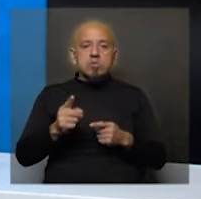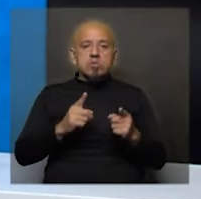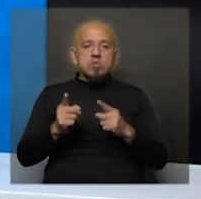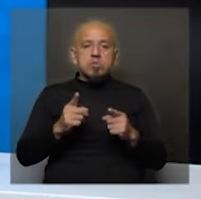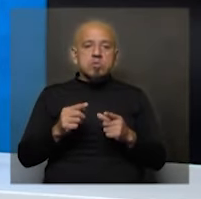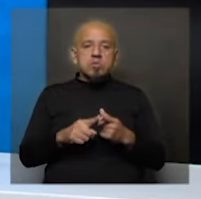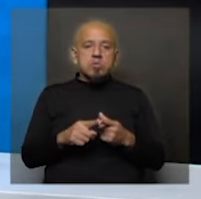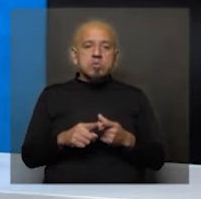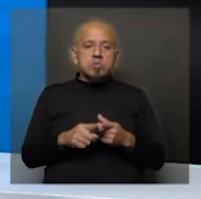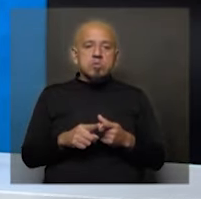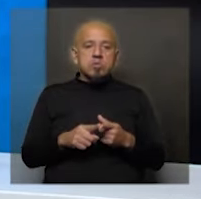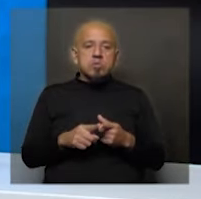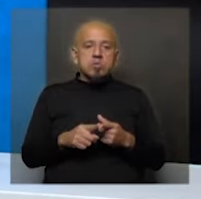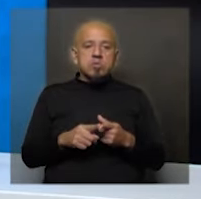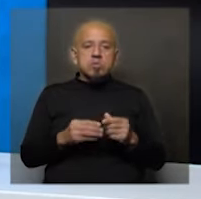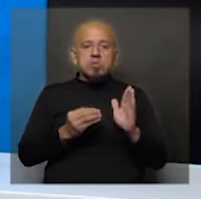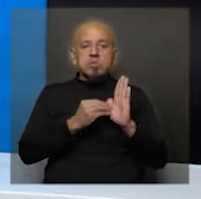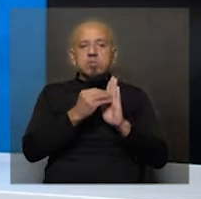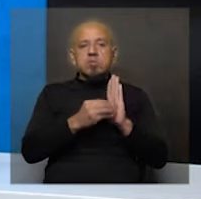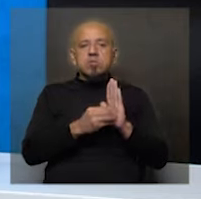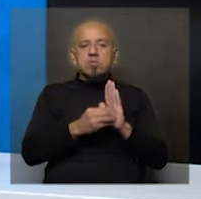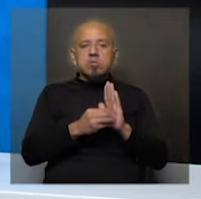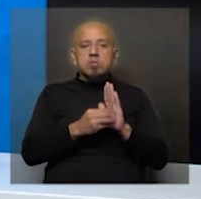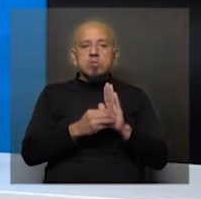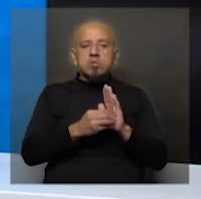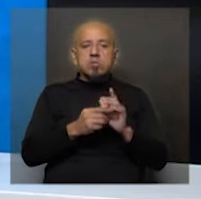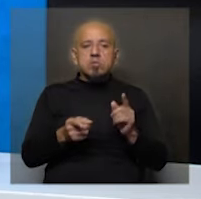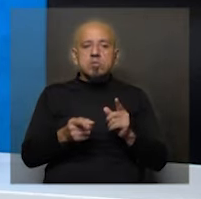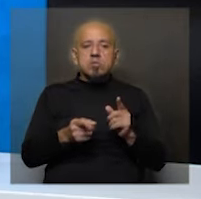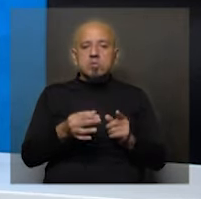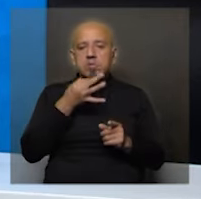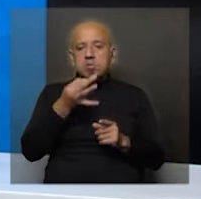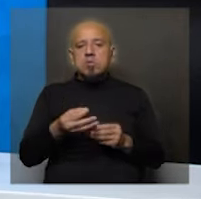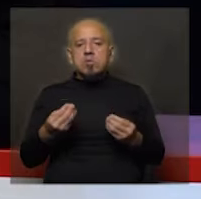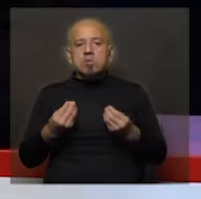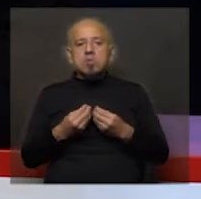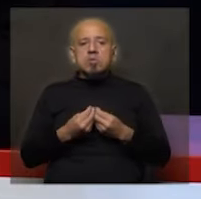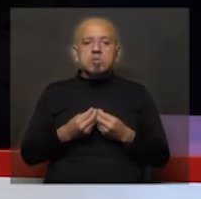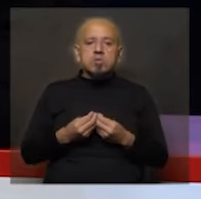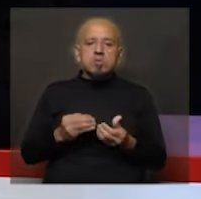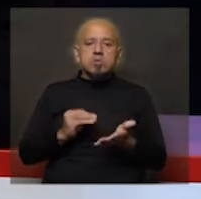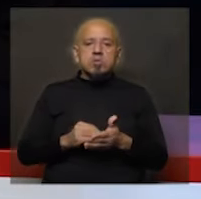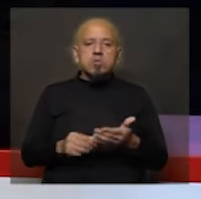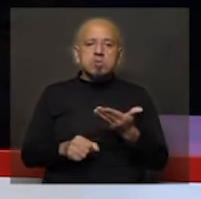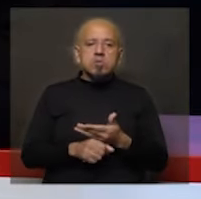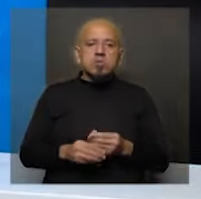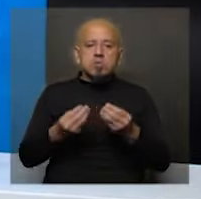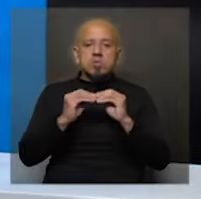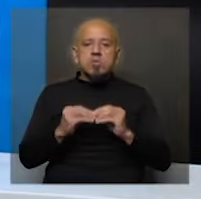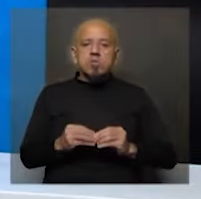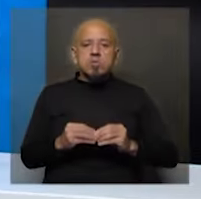además también no que es todo otro tema ese Eh solidad Esto lo has dicho un montón de veces y lo seguís diciendo el reclamo de presupuesto